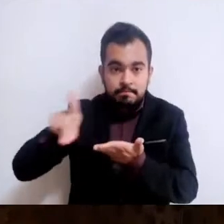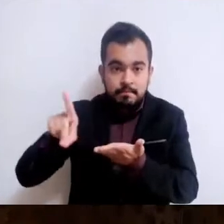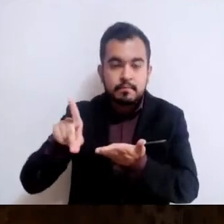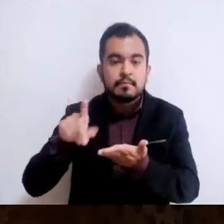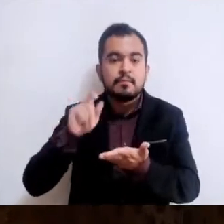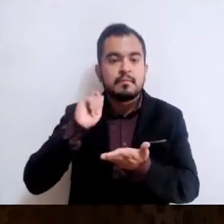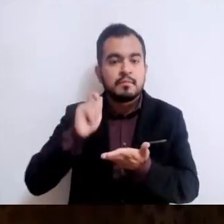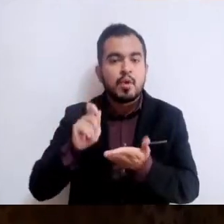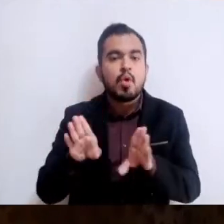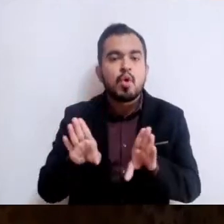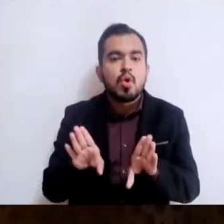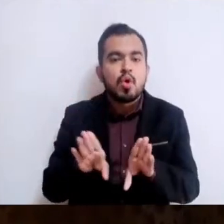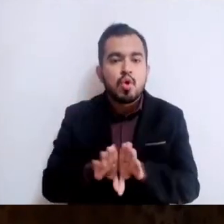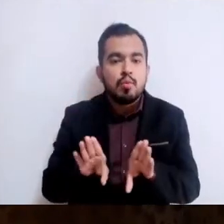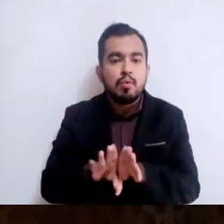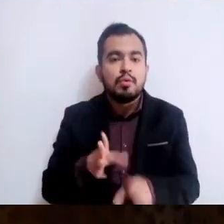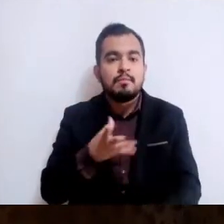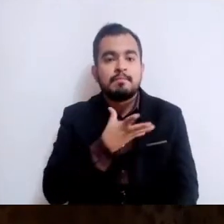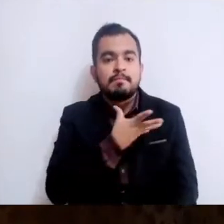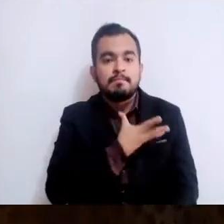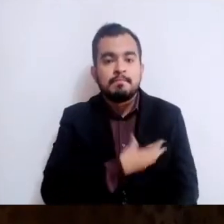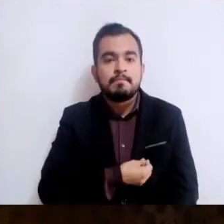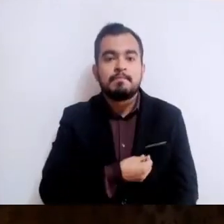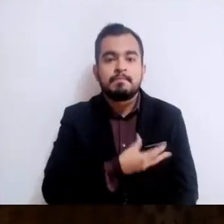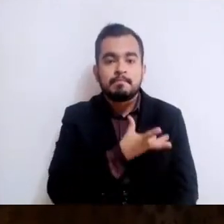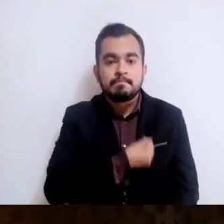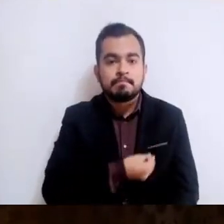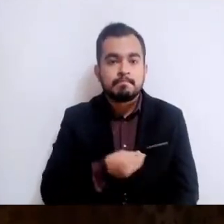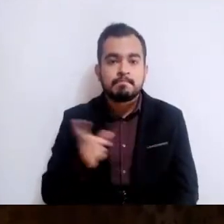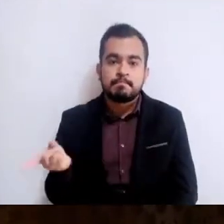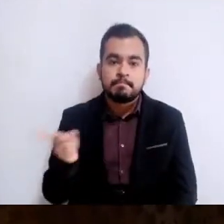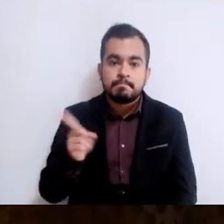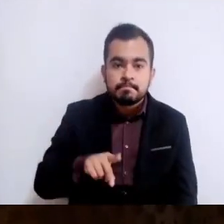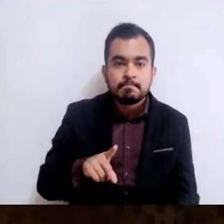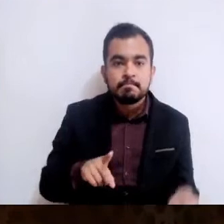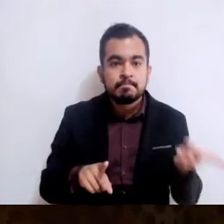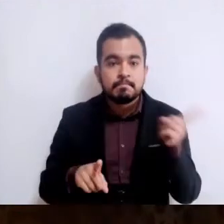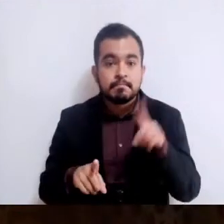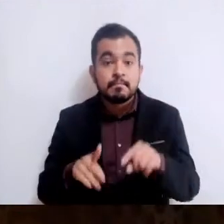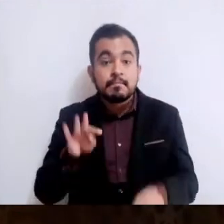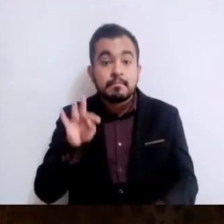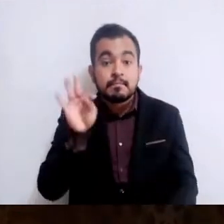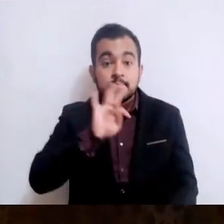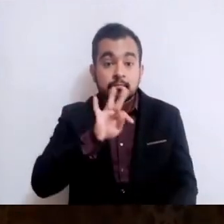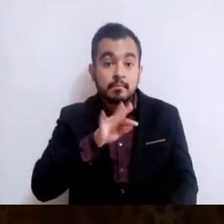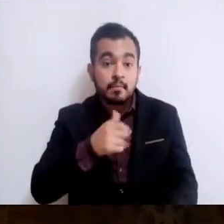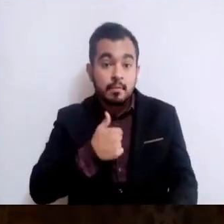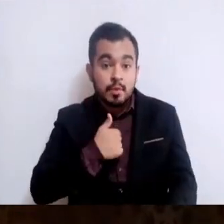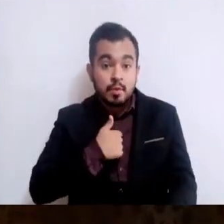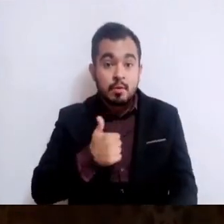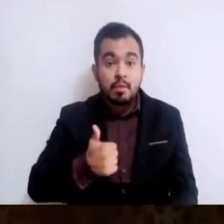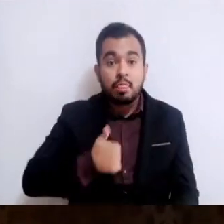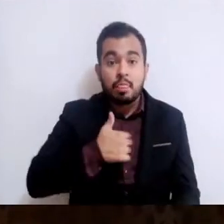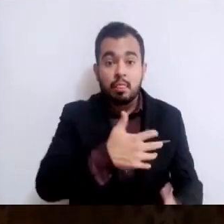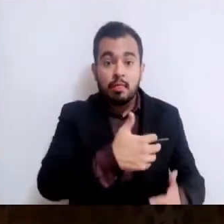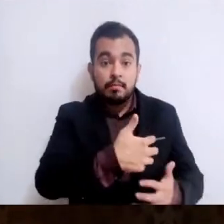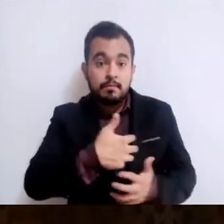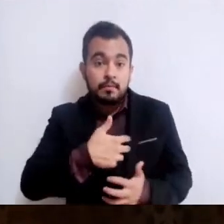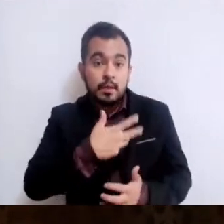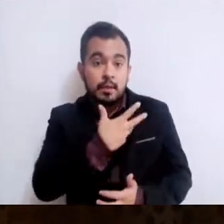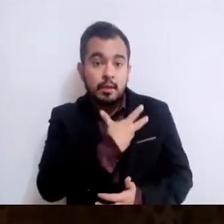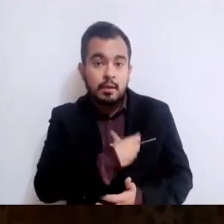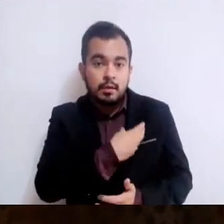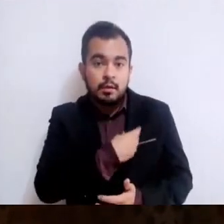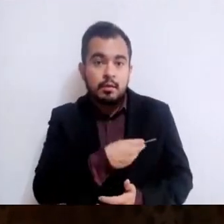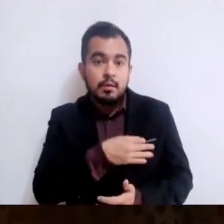convivencia con él o la progenitora que no ejercen la patria potestad o guardia y custodia sobre el